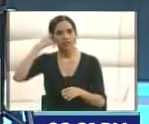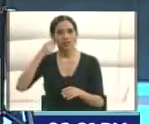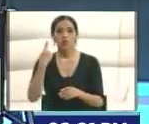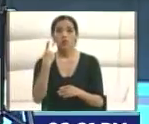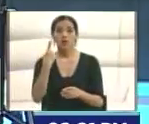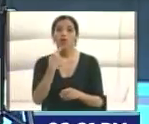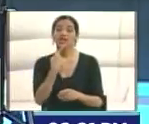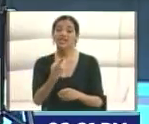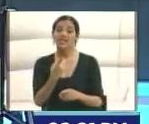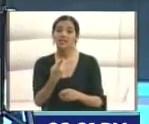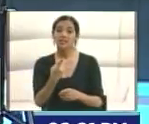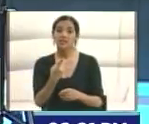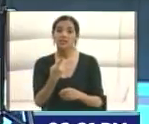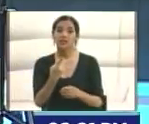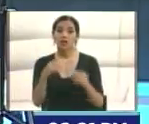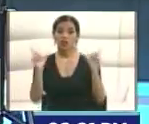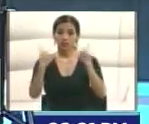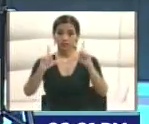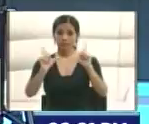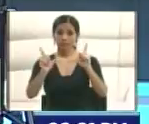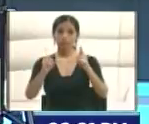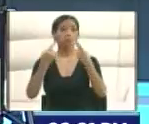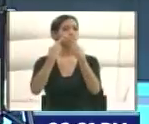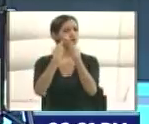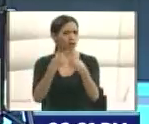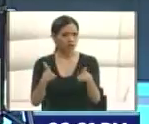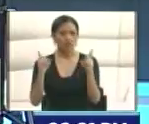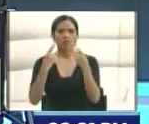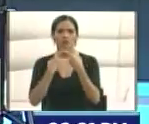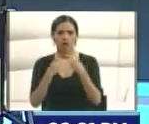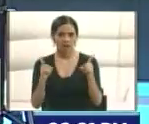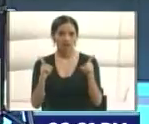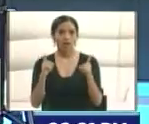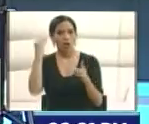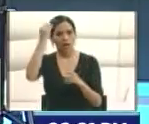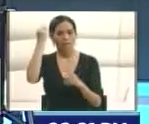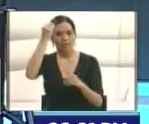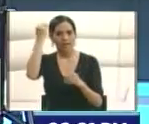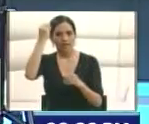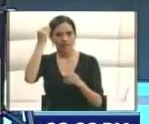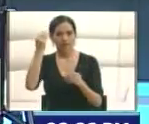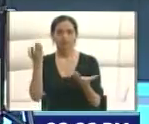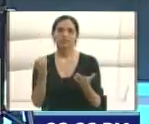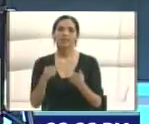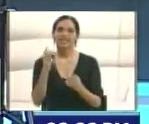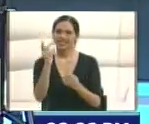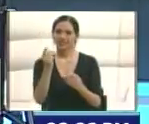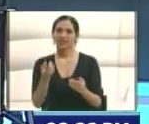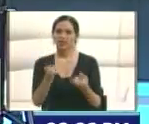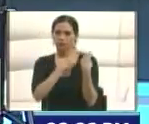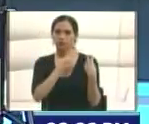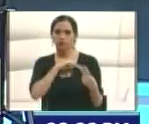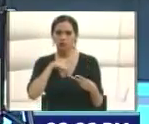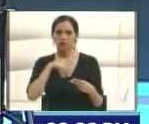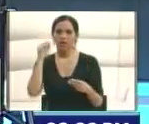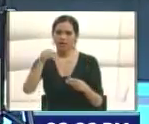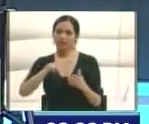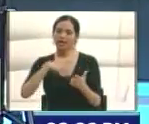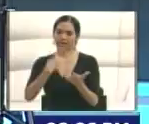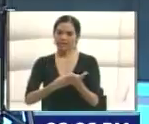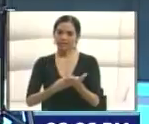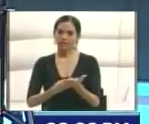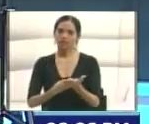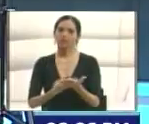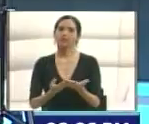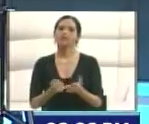cosa es lo que dicen los medios de comunicación otra muy distinta lo que piensan de la segunda nos encargamos nosotros aquí en tu en